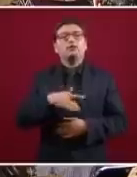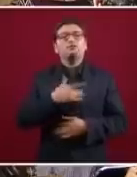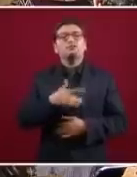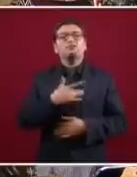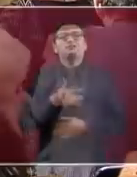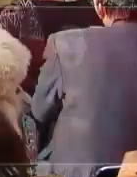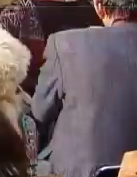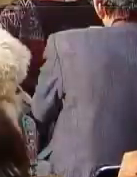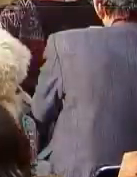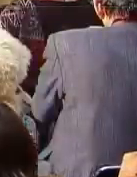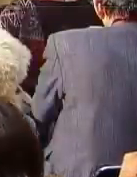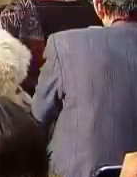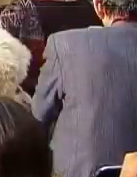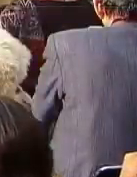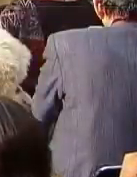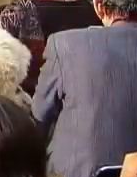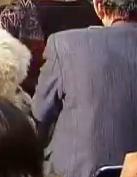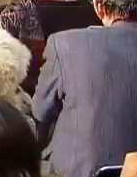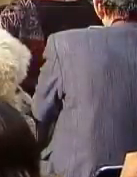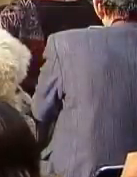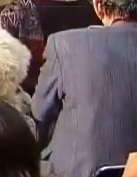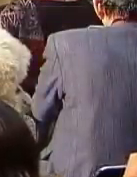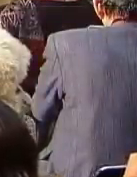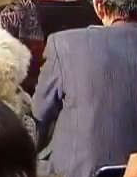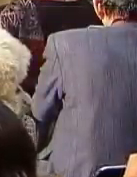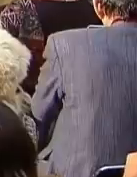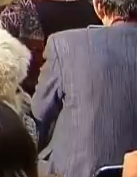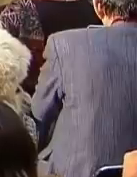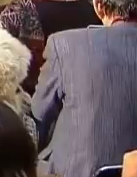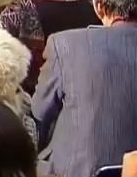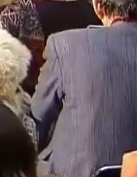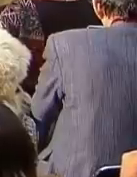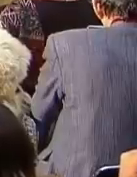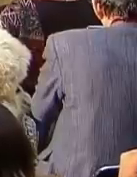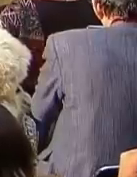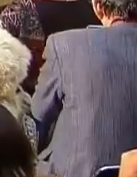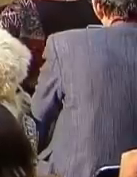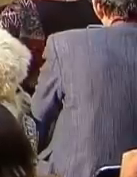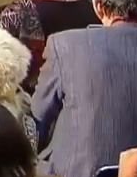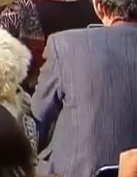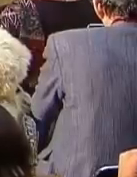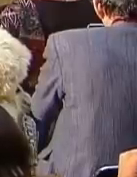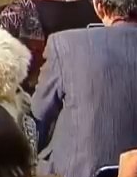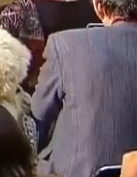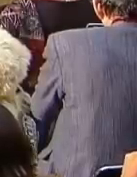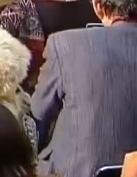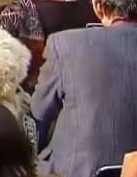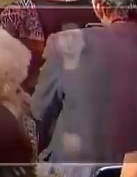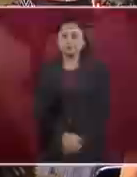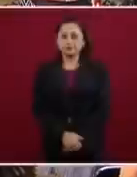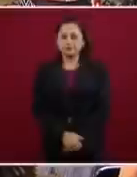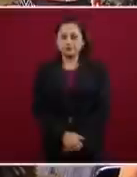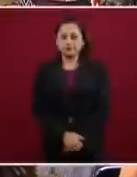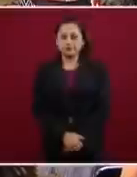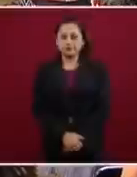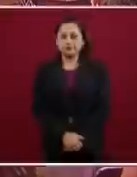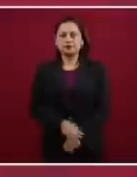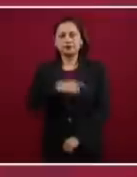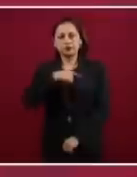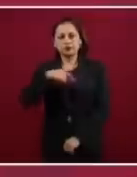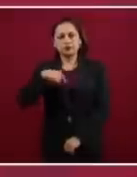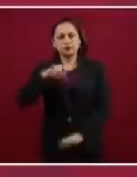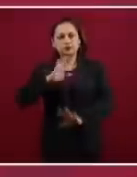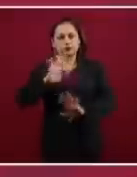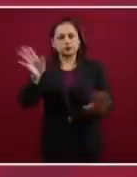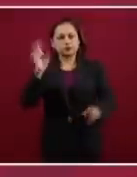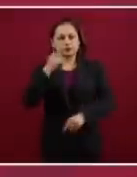una gran sensatez y serenidad ya lo hemos dicho lo que